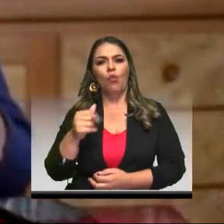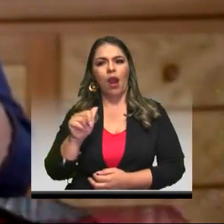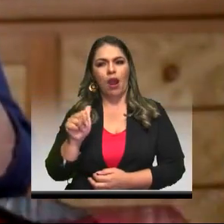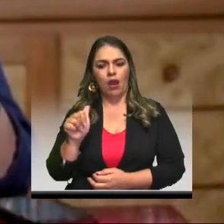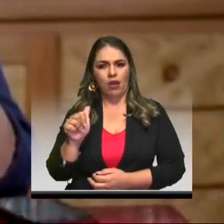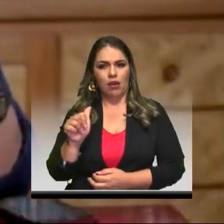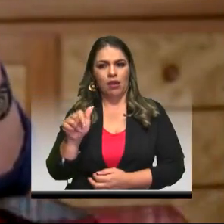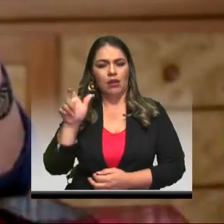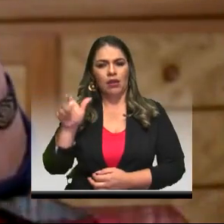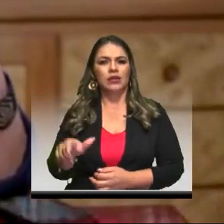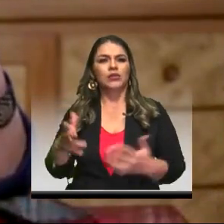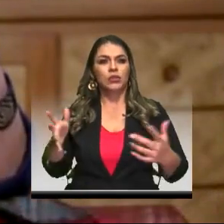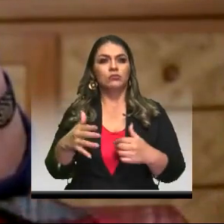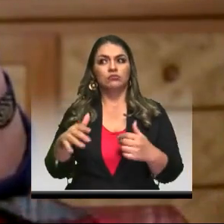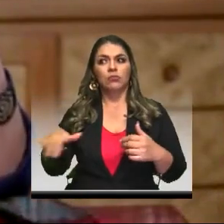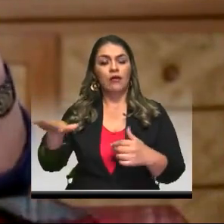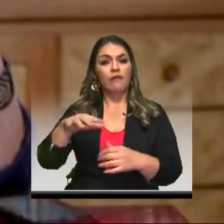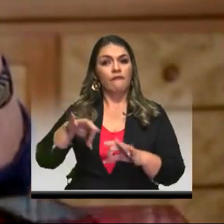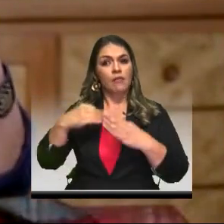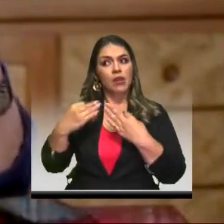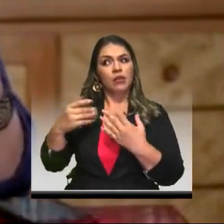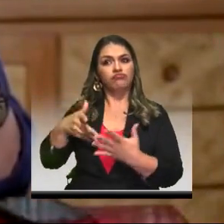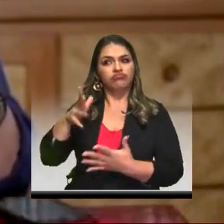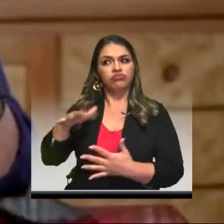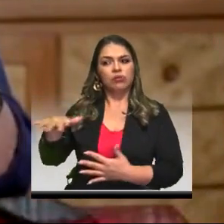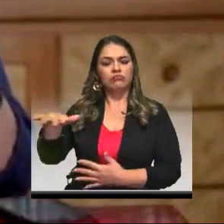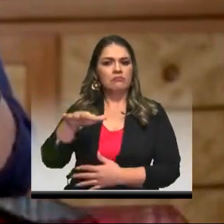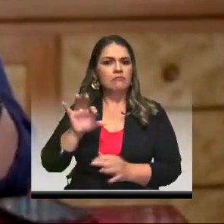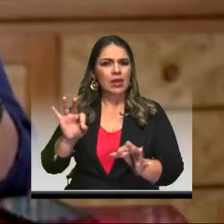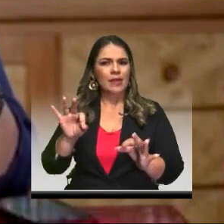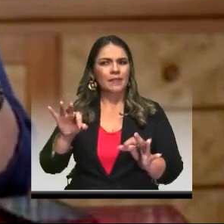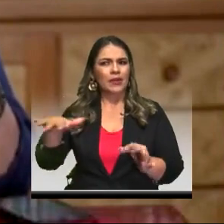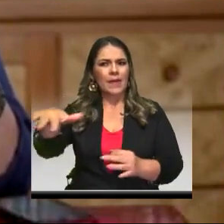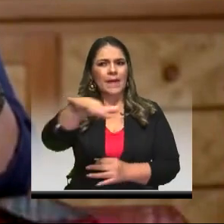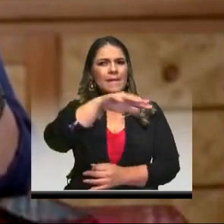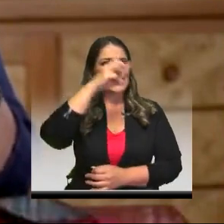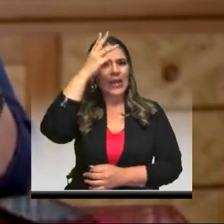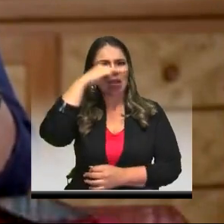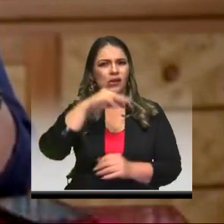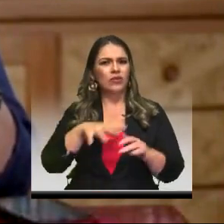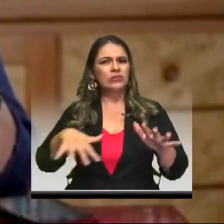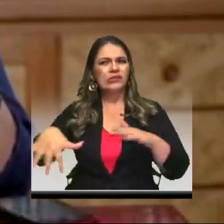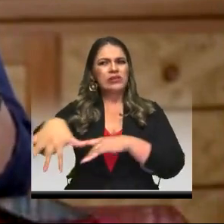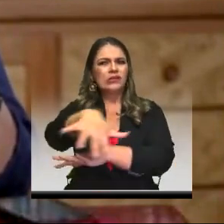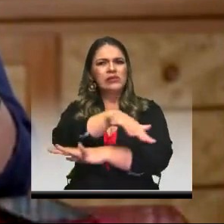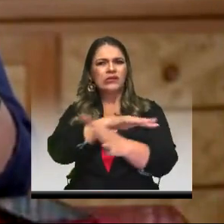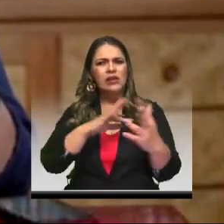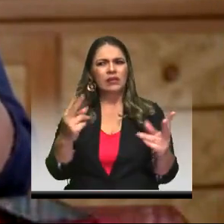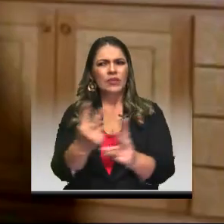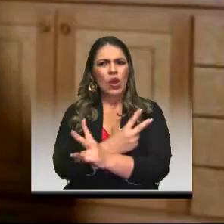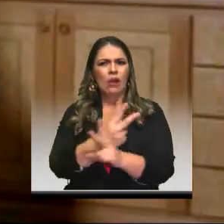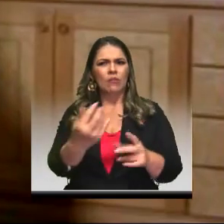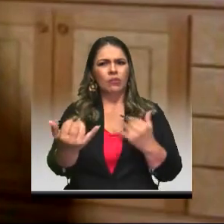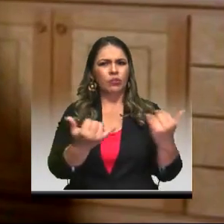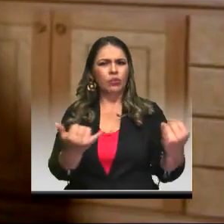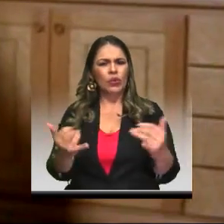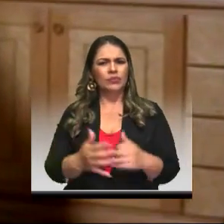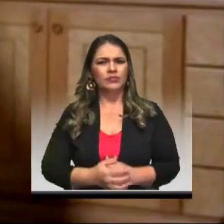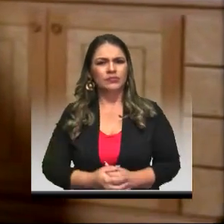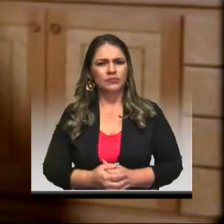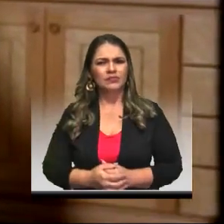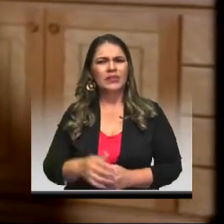en una ciudad, en una zona de México donde ya empieza a sentirse y a verse la violencia con mucha fuerza. ¿Por